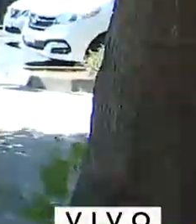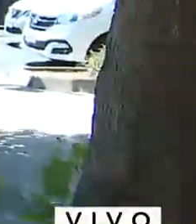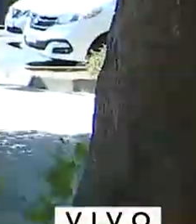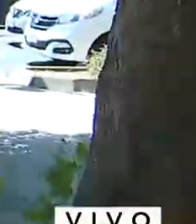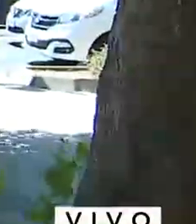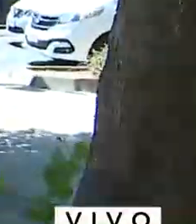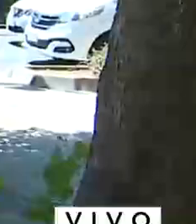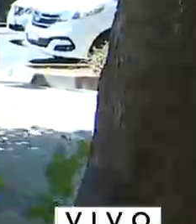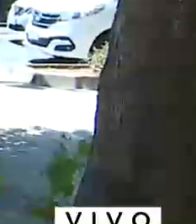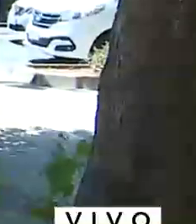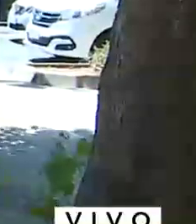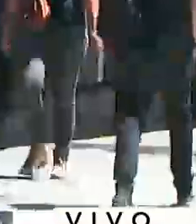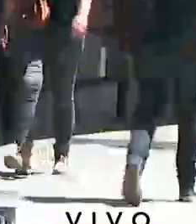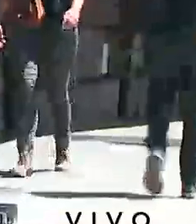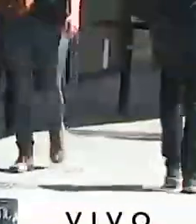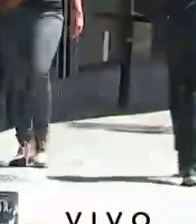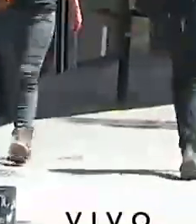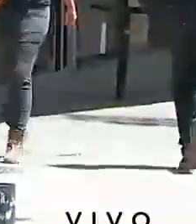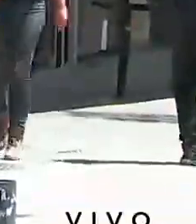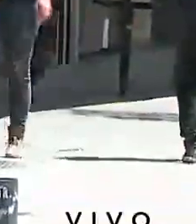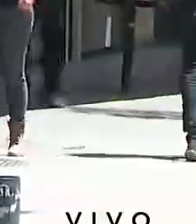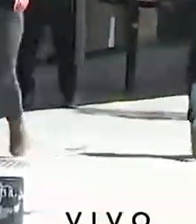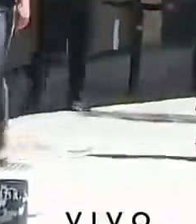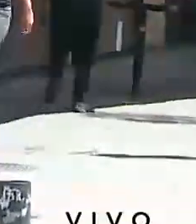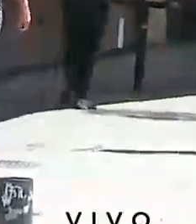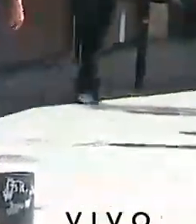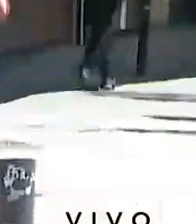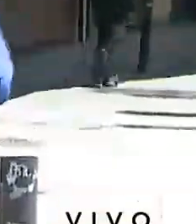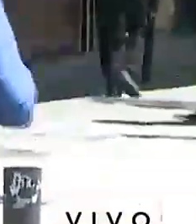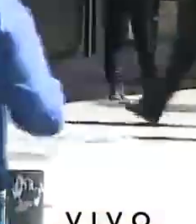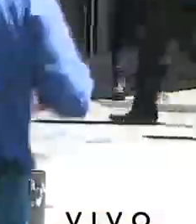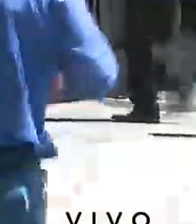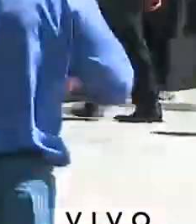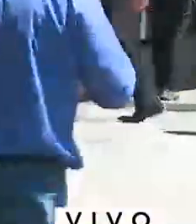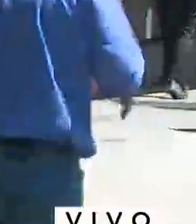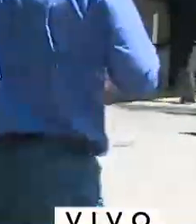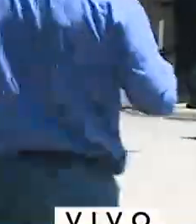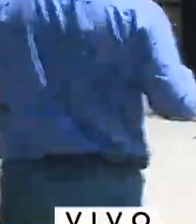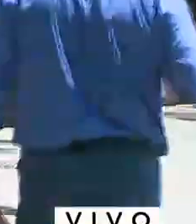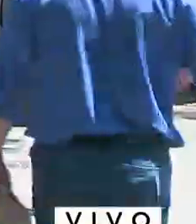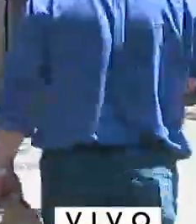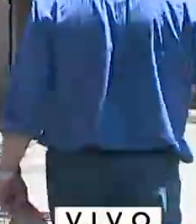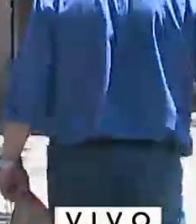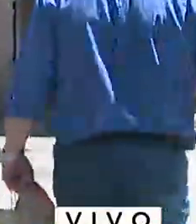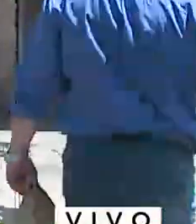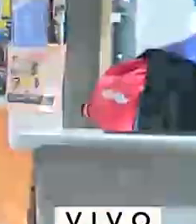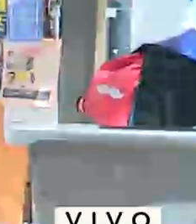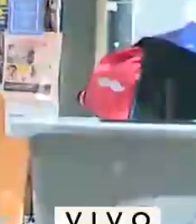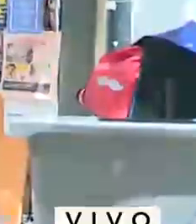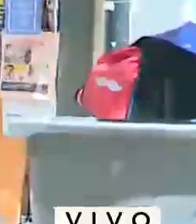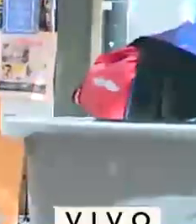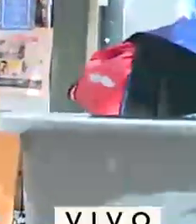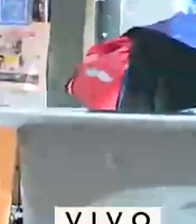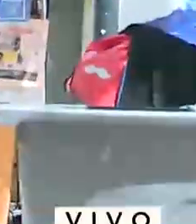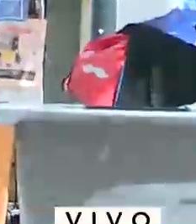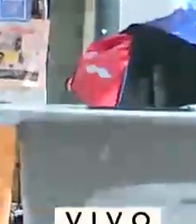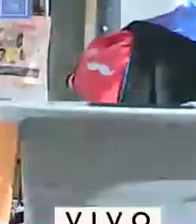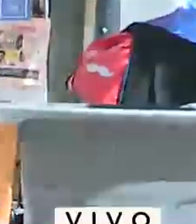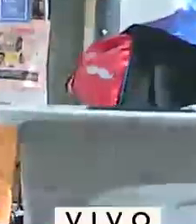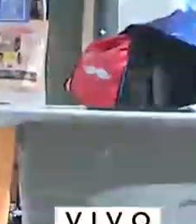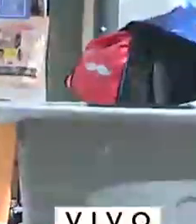Hay 48 muertes informadas también en las últimas 24 horas, que era lo que mencionaban las autoridades, y con algunas de